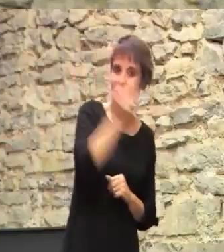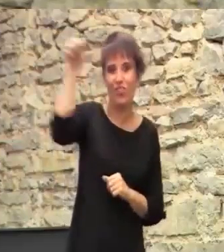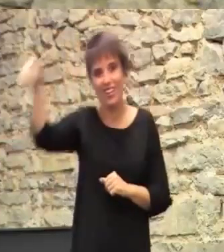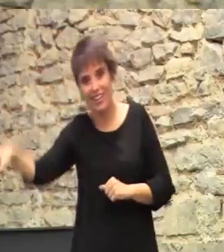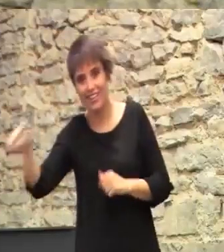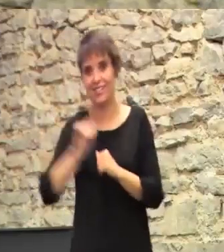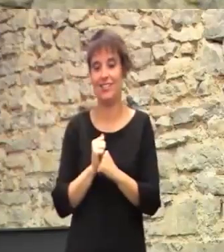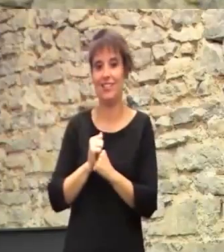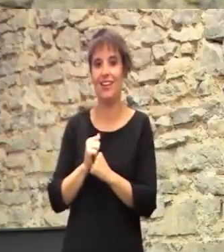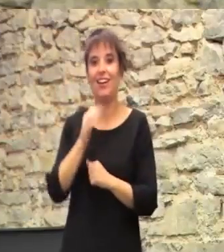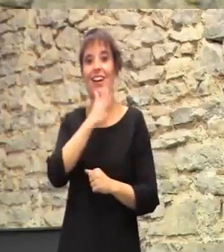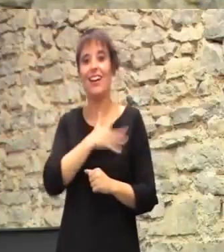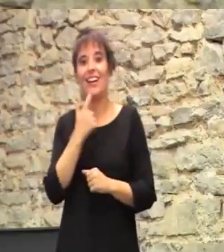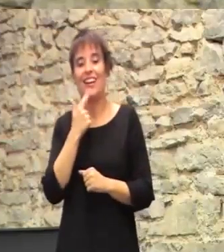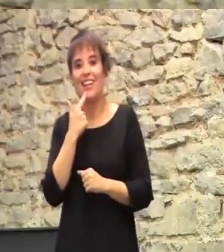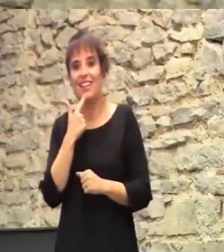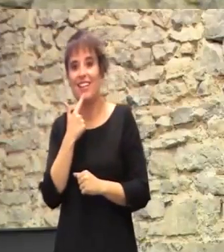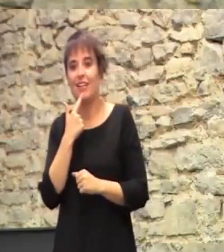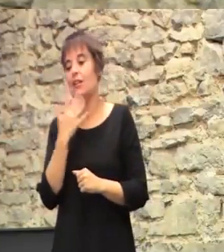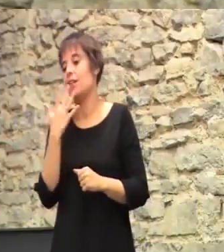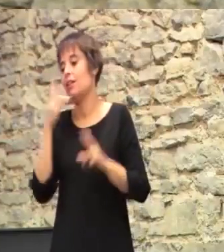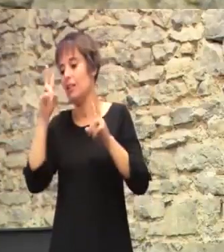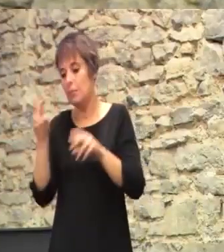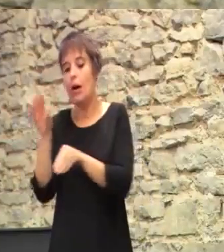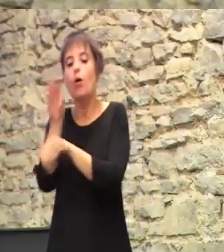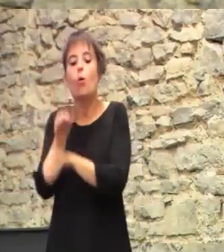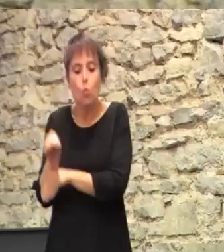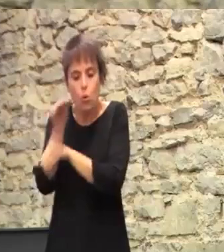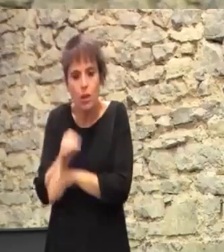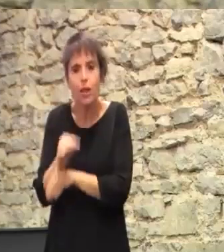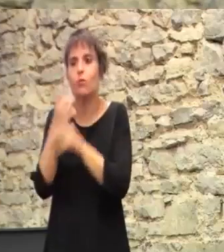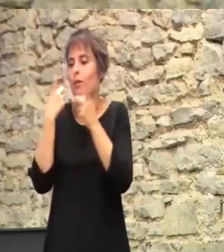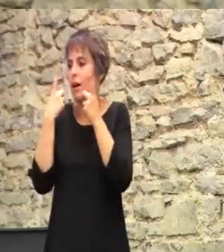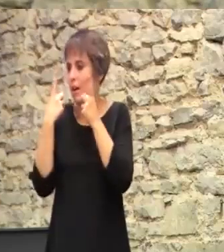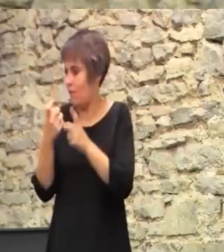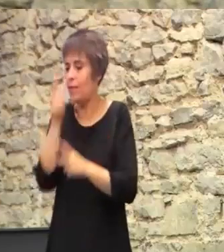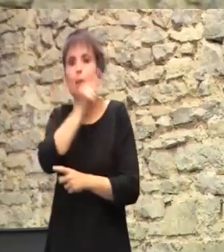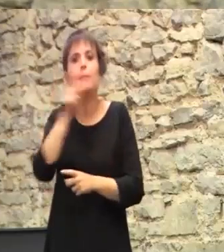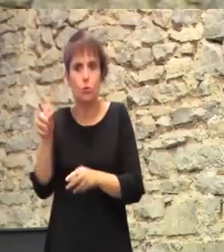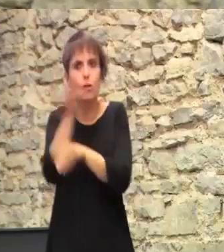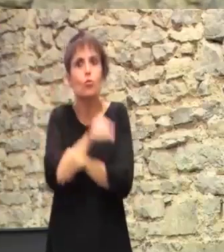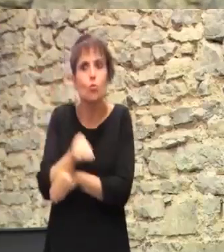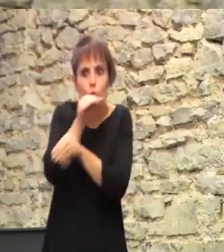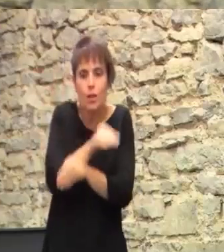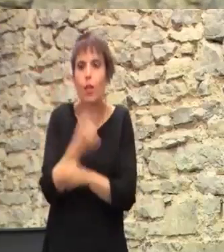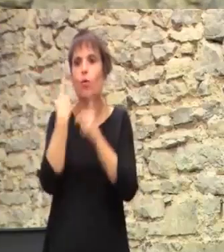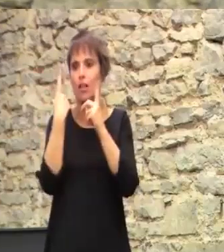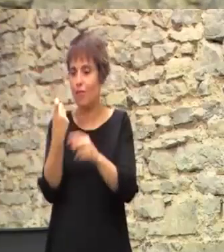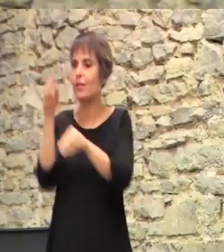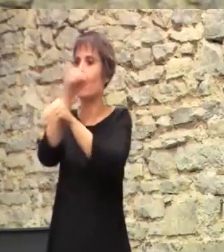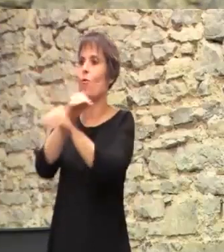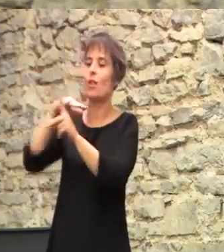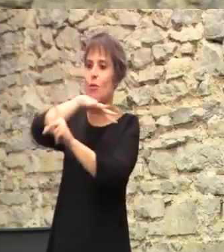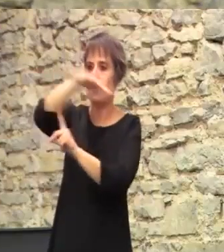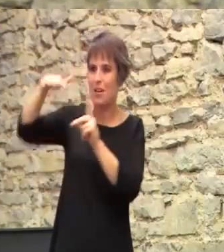es no neguemos más que los cuidados son necesarios los cuidados de las personas los cuidados del medio ambiente